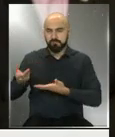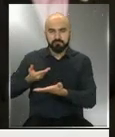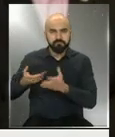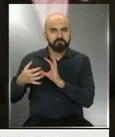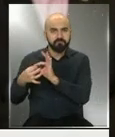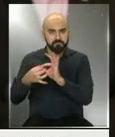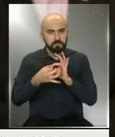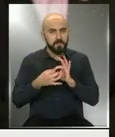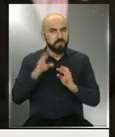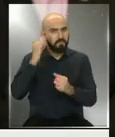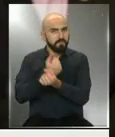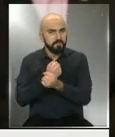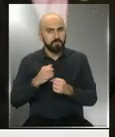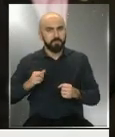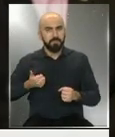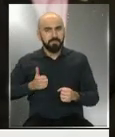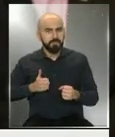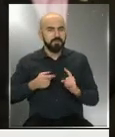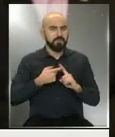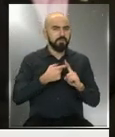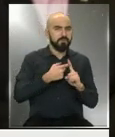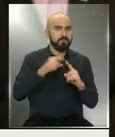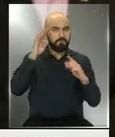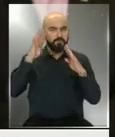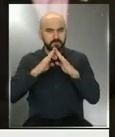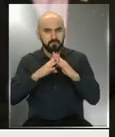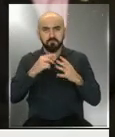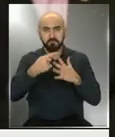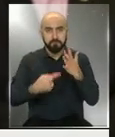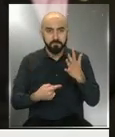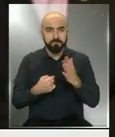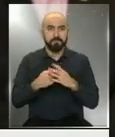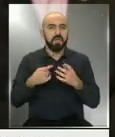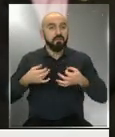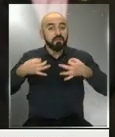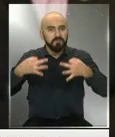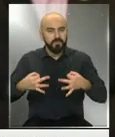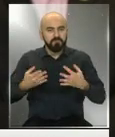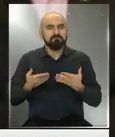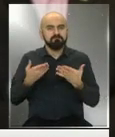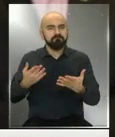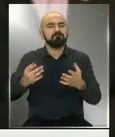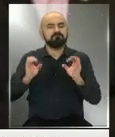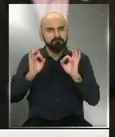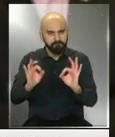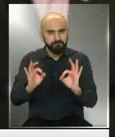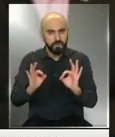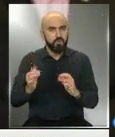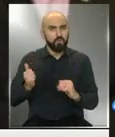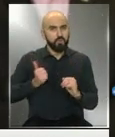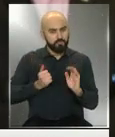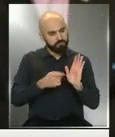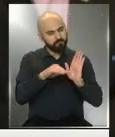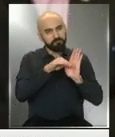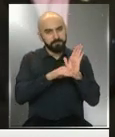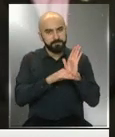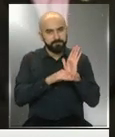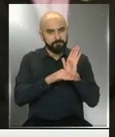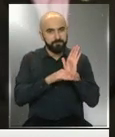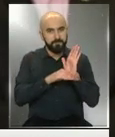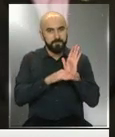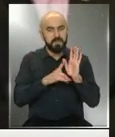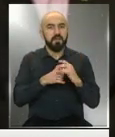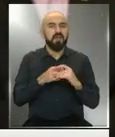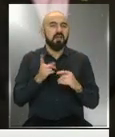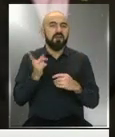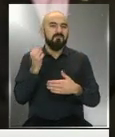la Armada y con el Gobierno Regional para asegurar el efectivo y estricto cumplimiento de las medidas sanitarias que se han dispuesto para el fin de